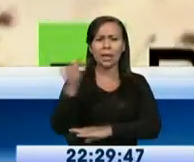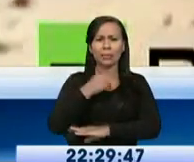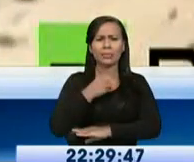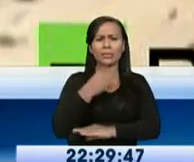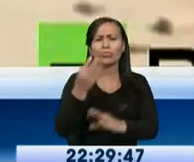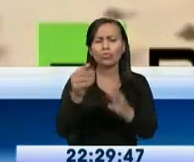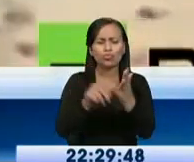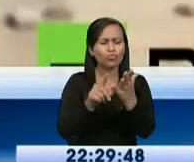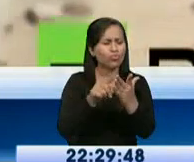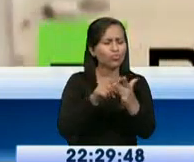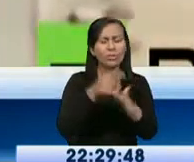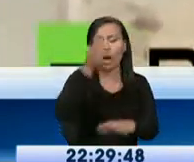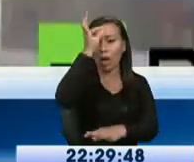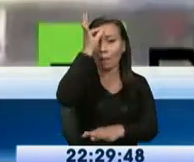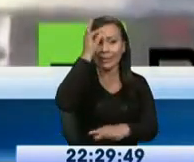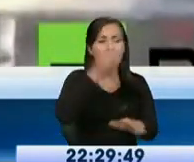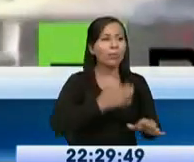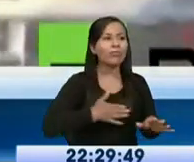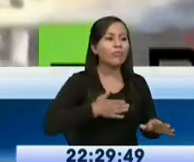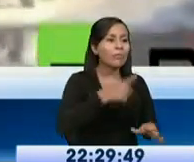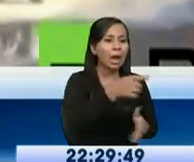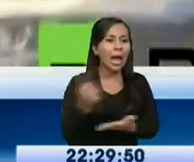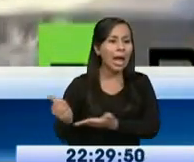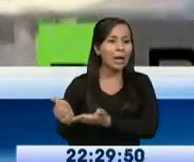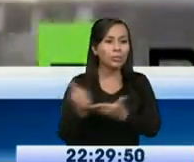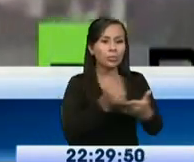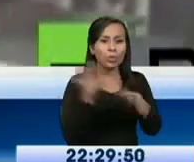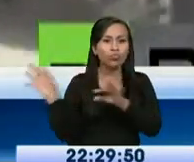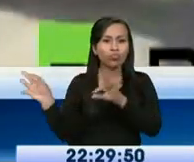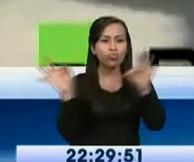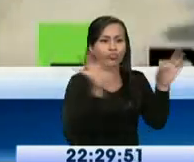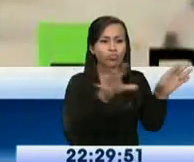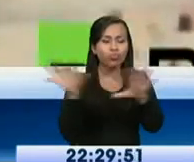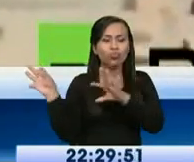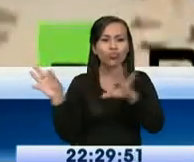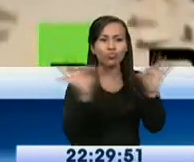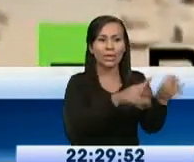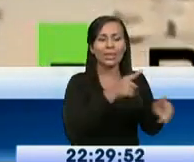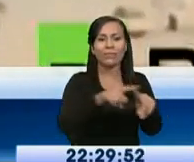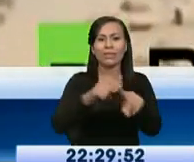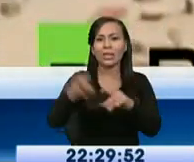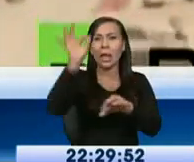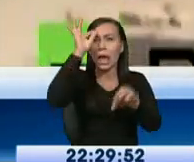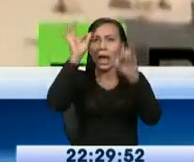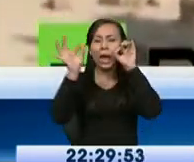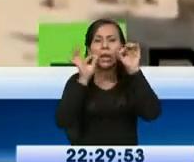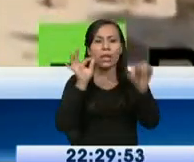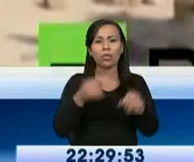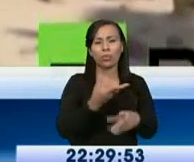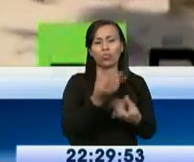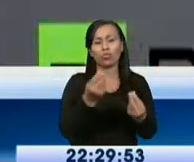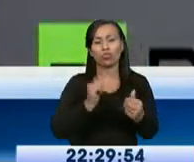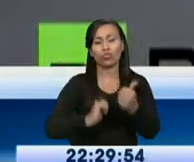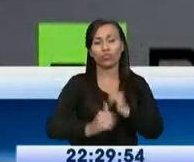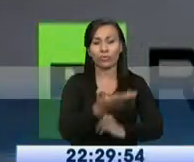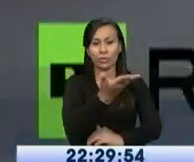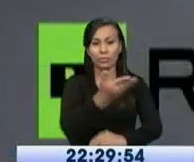los hospitales del país para que estén preparados ante la llegada de posibles heridos y víctimas, informó Julio César